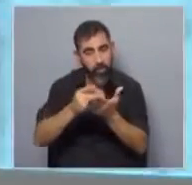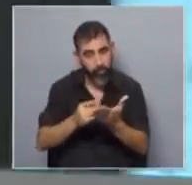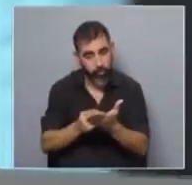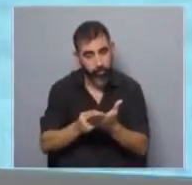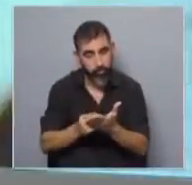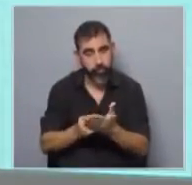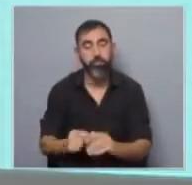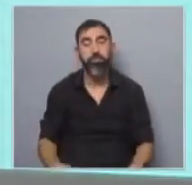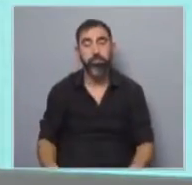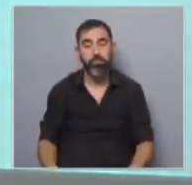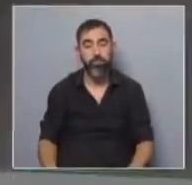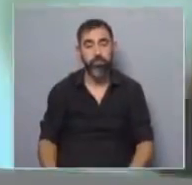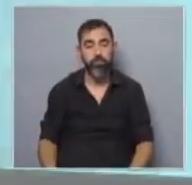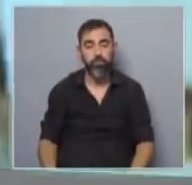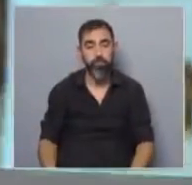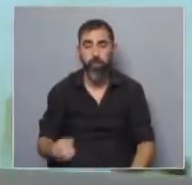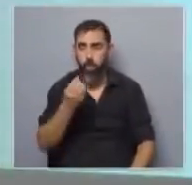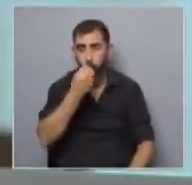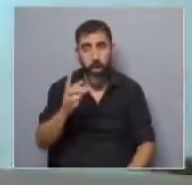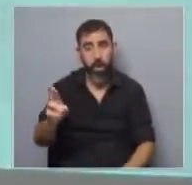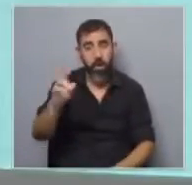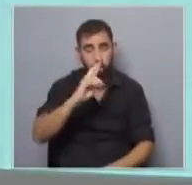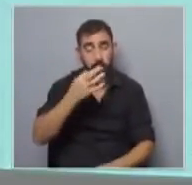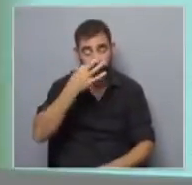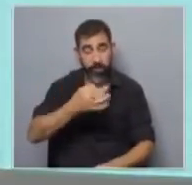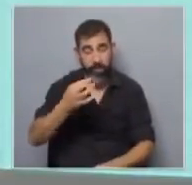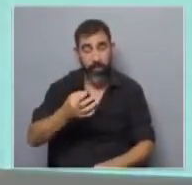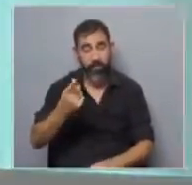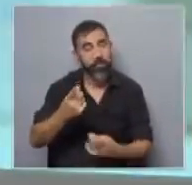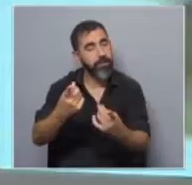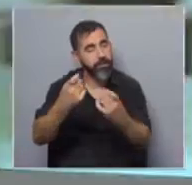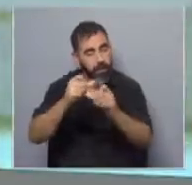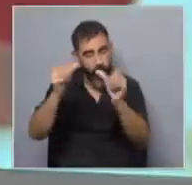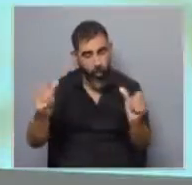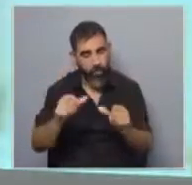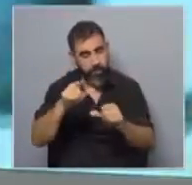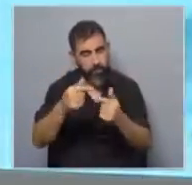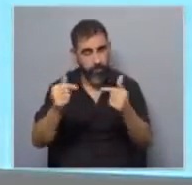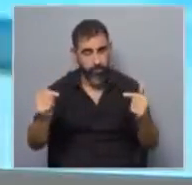Realmente recibimos una respuesta importante, lo que demuestra que era una necesidad hacer esto.